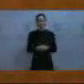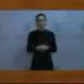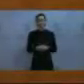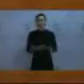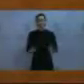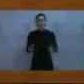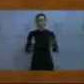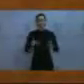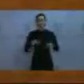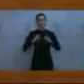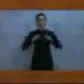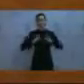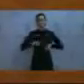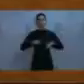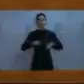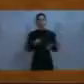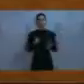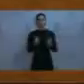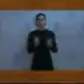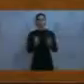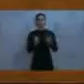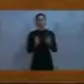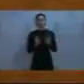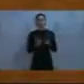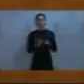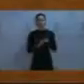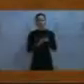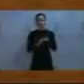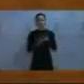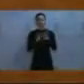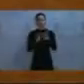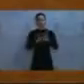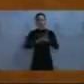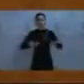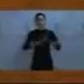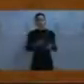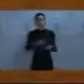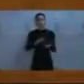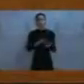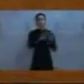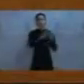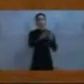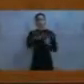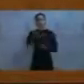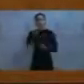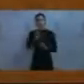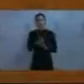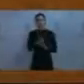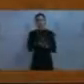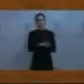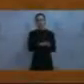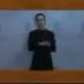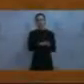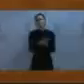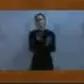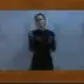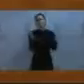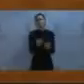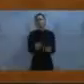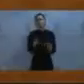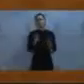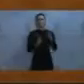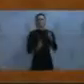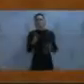Este caso, por desgracia, es la mayoría, ocurre en un 85% estadísticamente hablando.